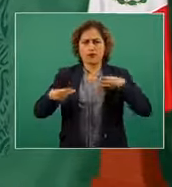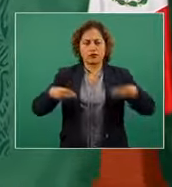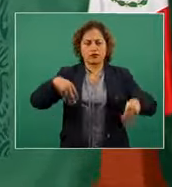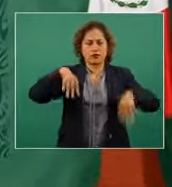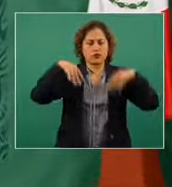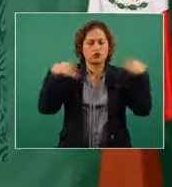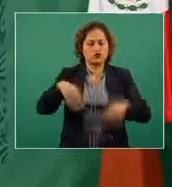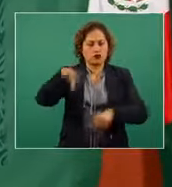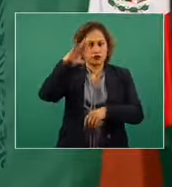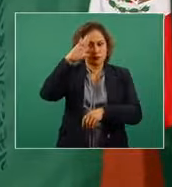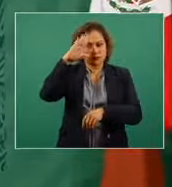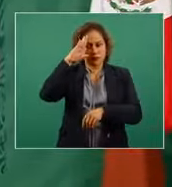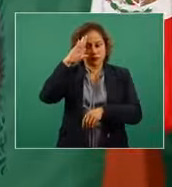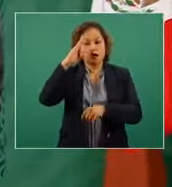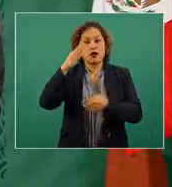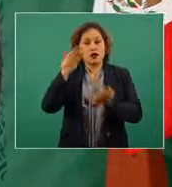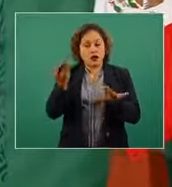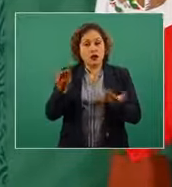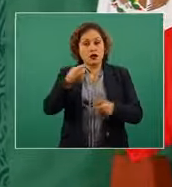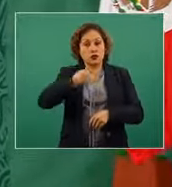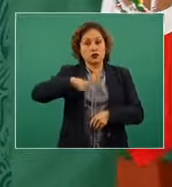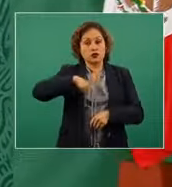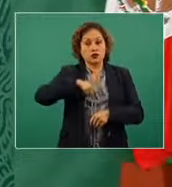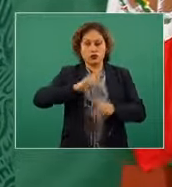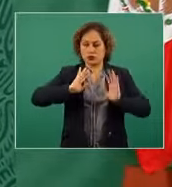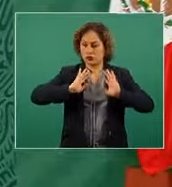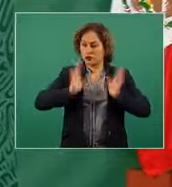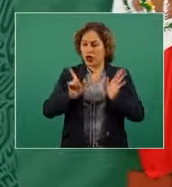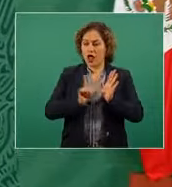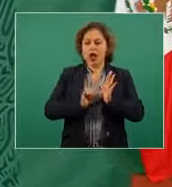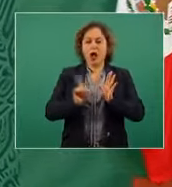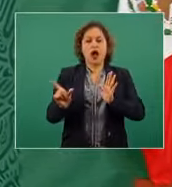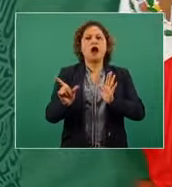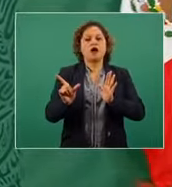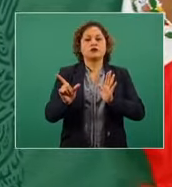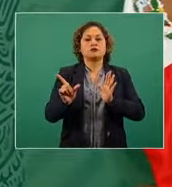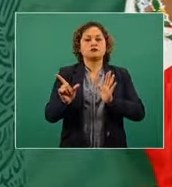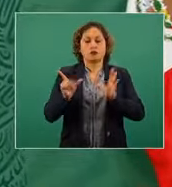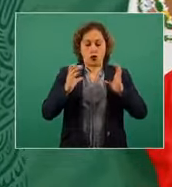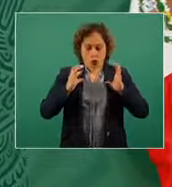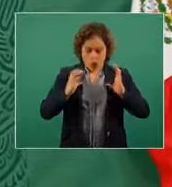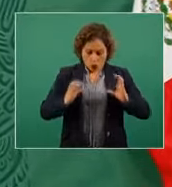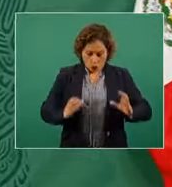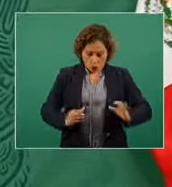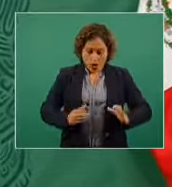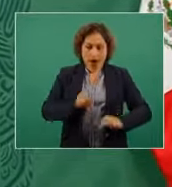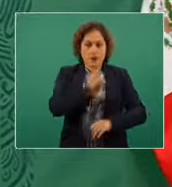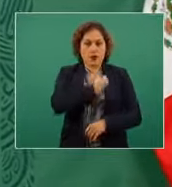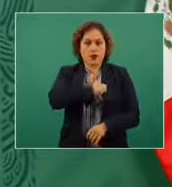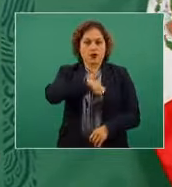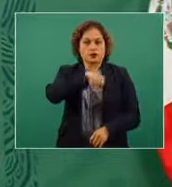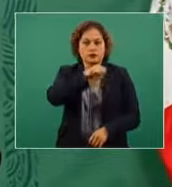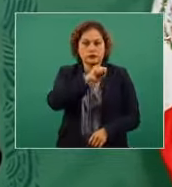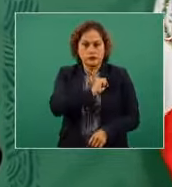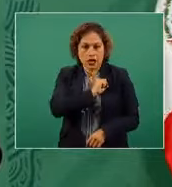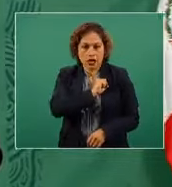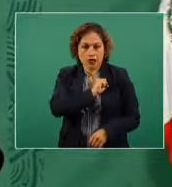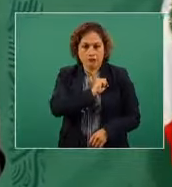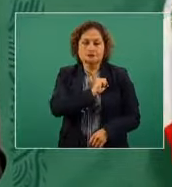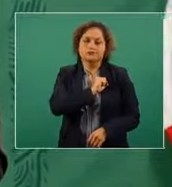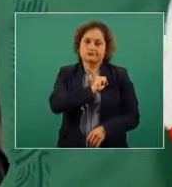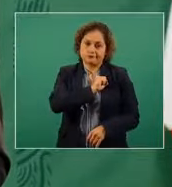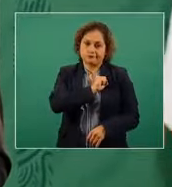si estamos en buena condición física, podemos